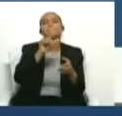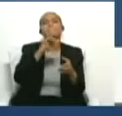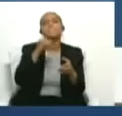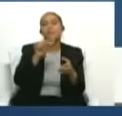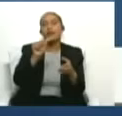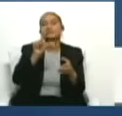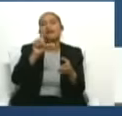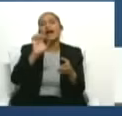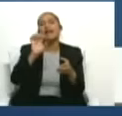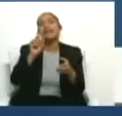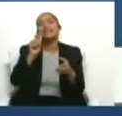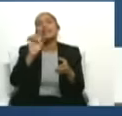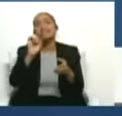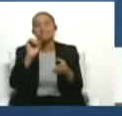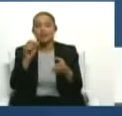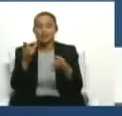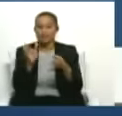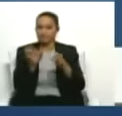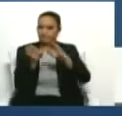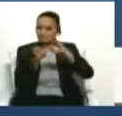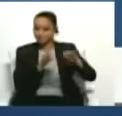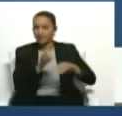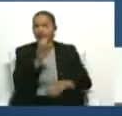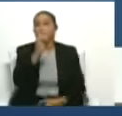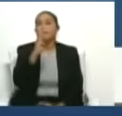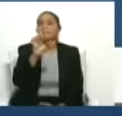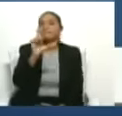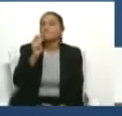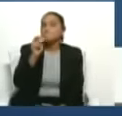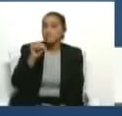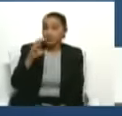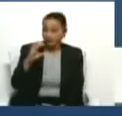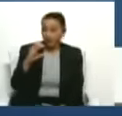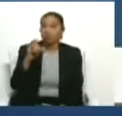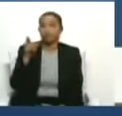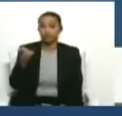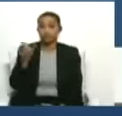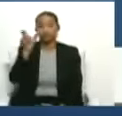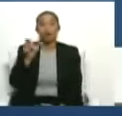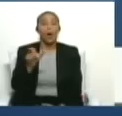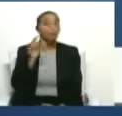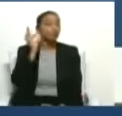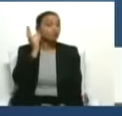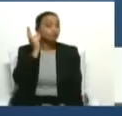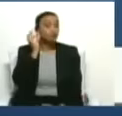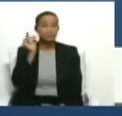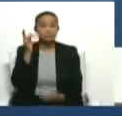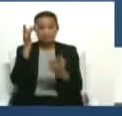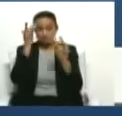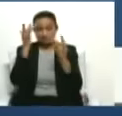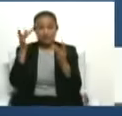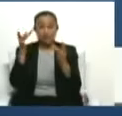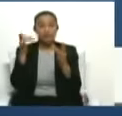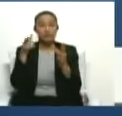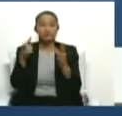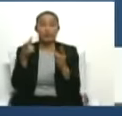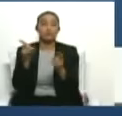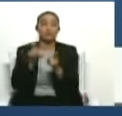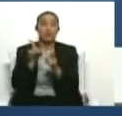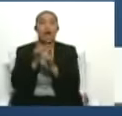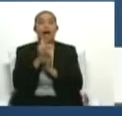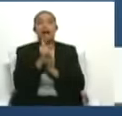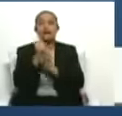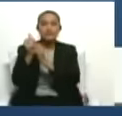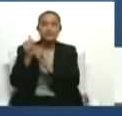la señora Rocío San Miguel. Esto consistía en la planificación de un ataque contra la 21 Brigada de Infantería del Ejército Bolivariano